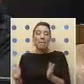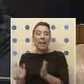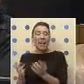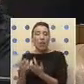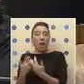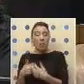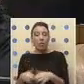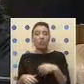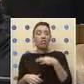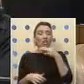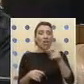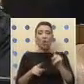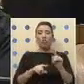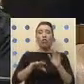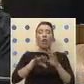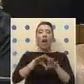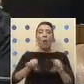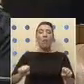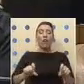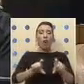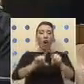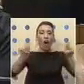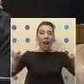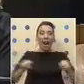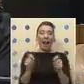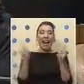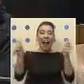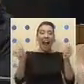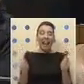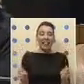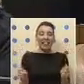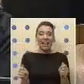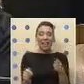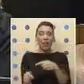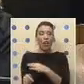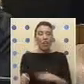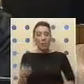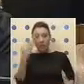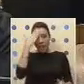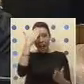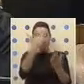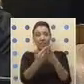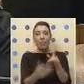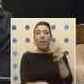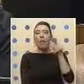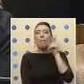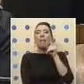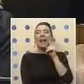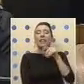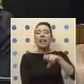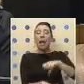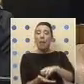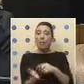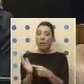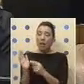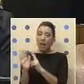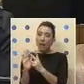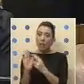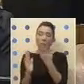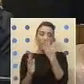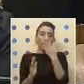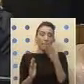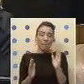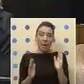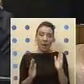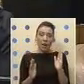contradigo esos carteles que tienen nuestros colegas de allá al frente, porque en realidad le están mintiendo al país. Porque esta reforma mejora